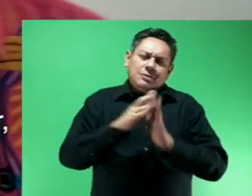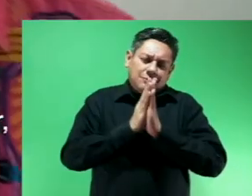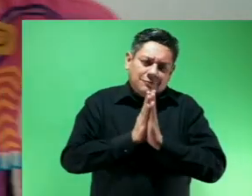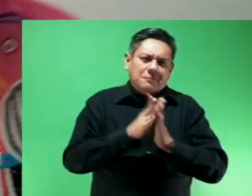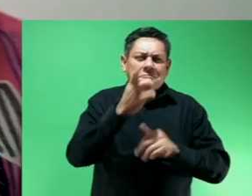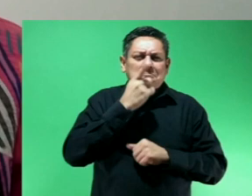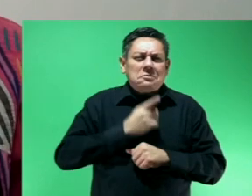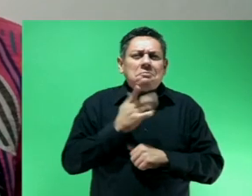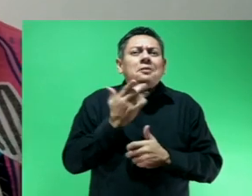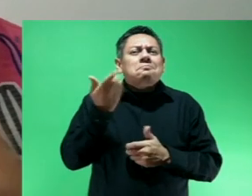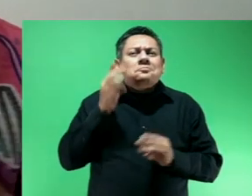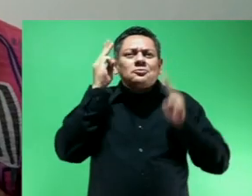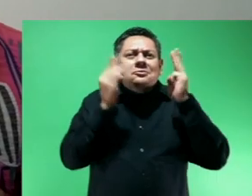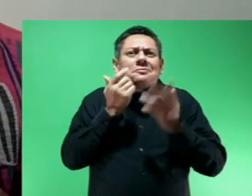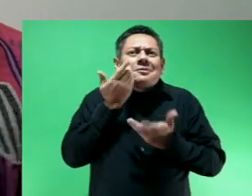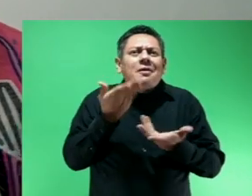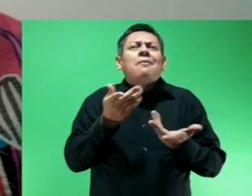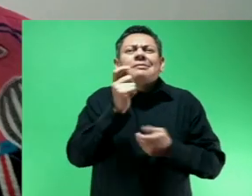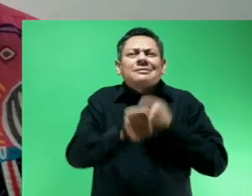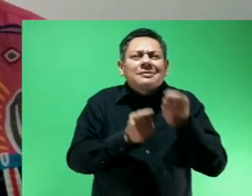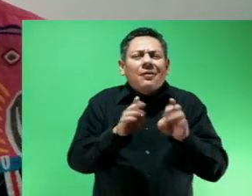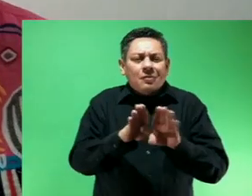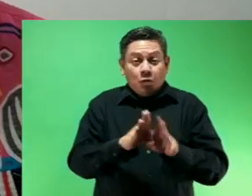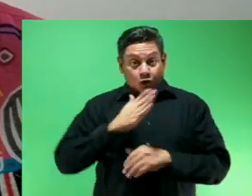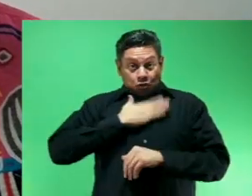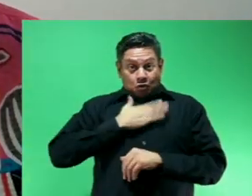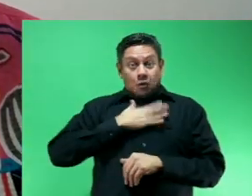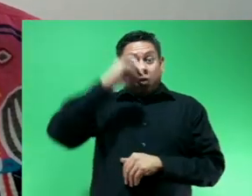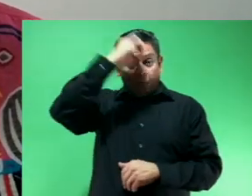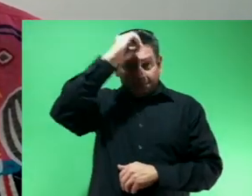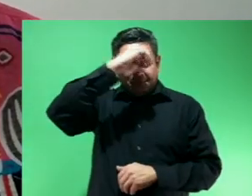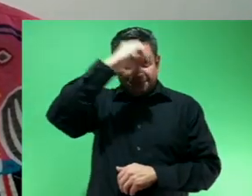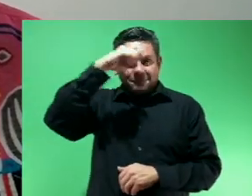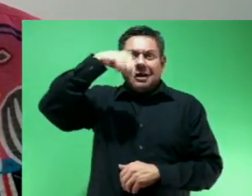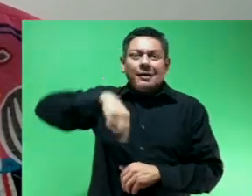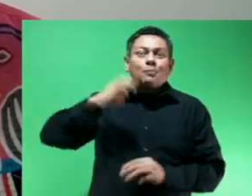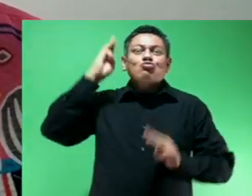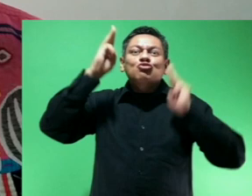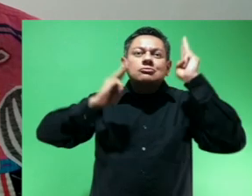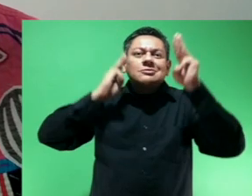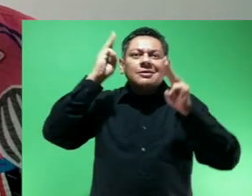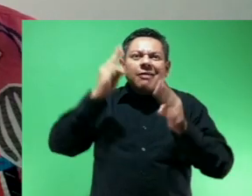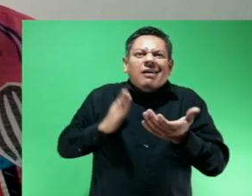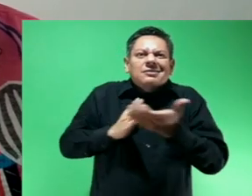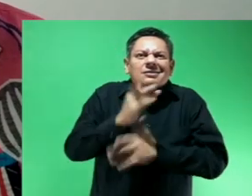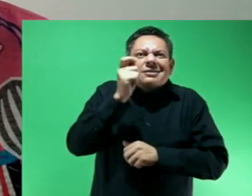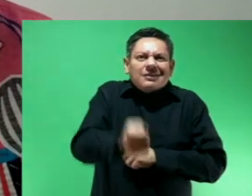compartir como puntapié inicial mi deseo de lo que es un museo accesible